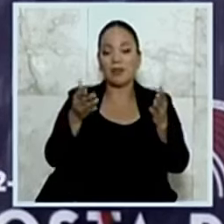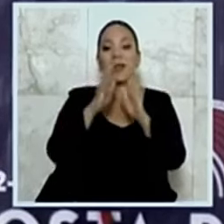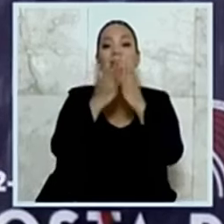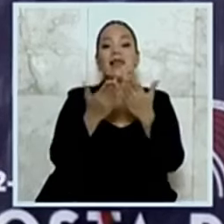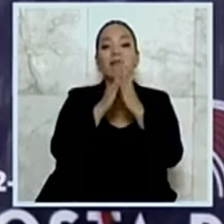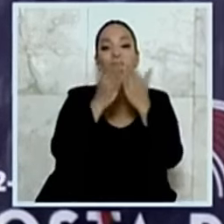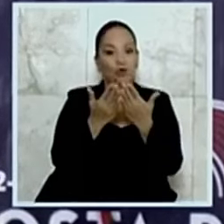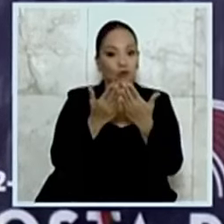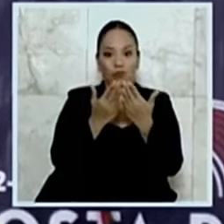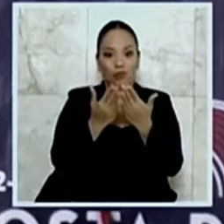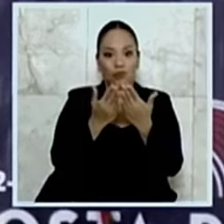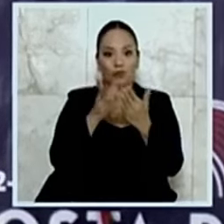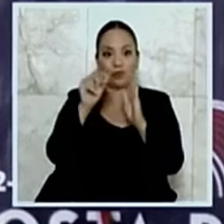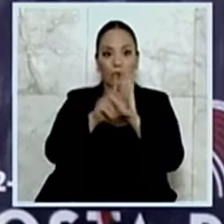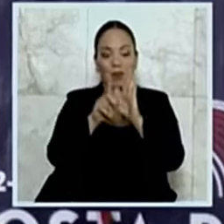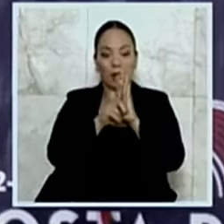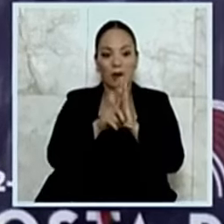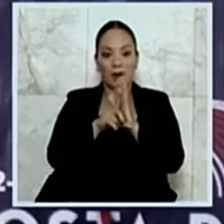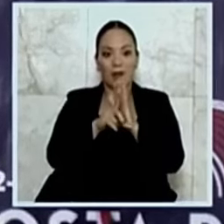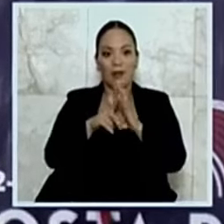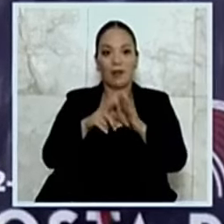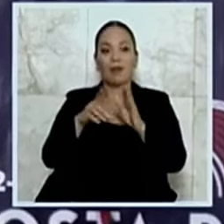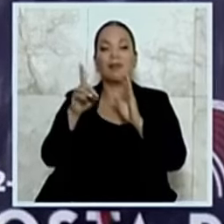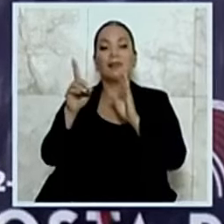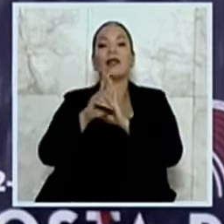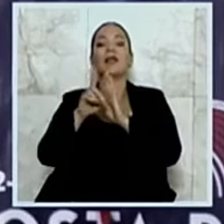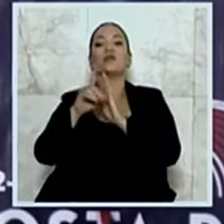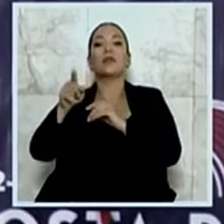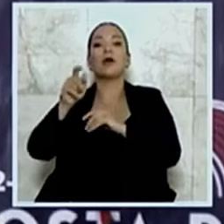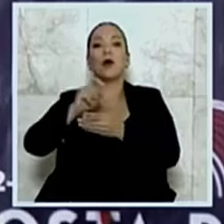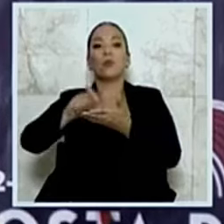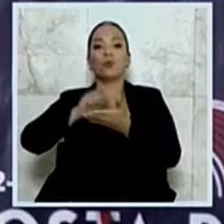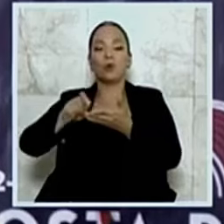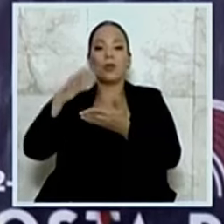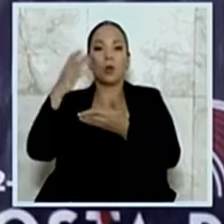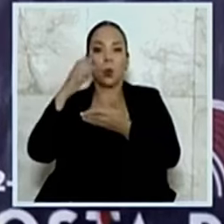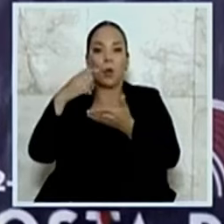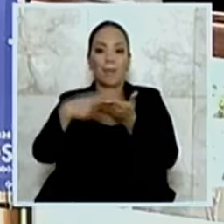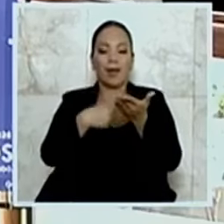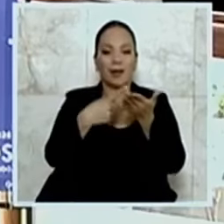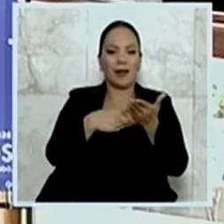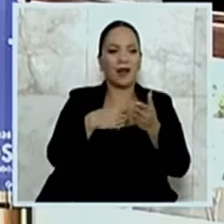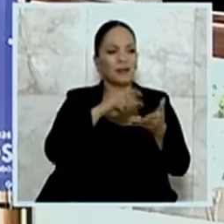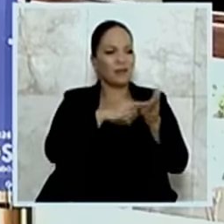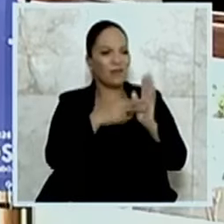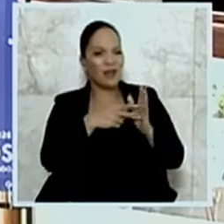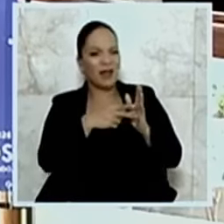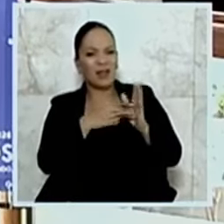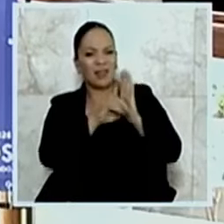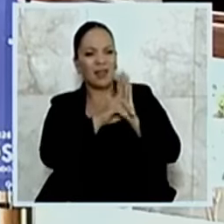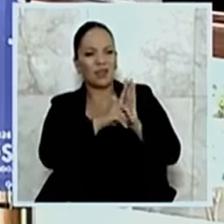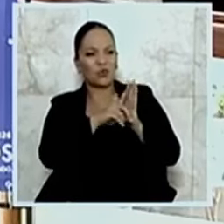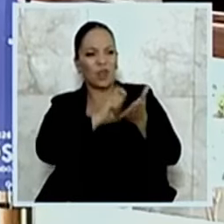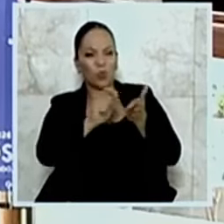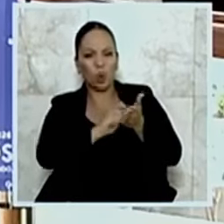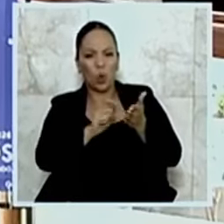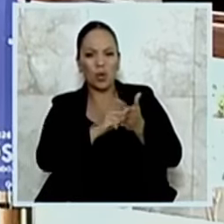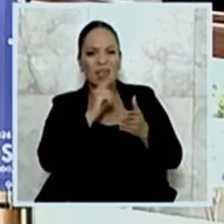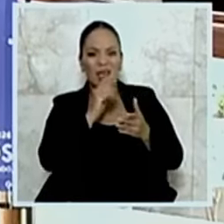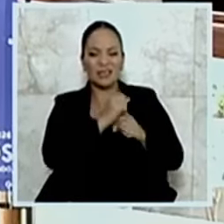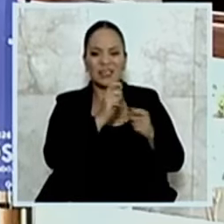se investiga es venta, ofrecimiento, almacenamiento, depósito y distribución de ejemplares fraudulentos, unos libros